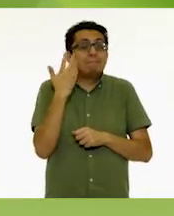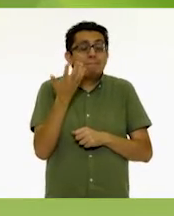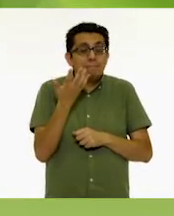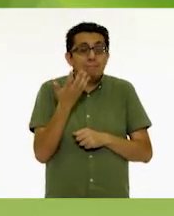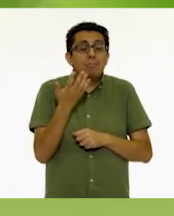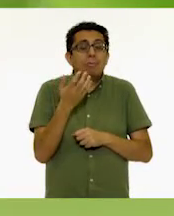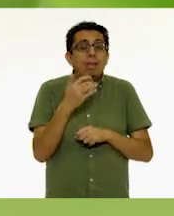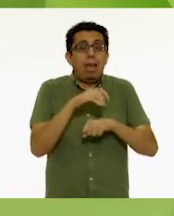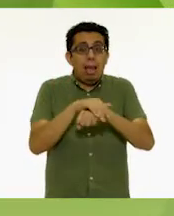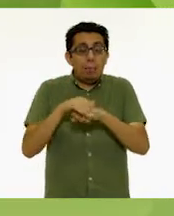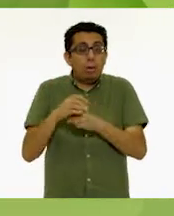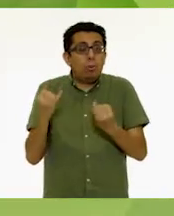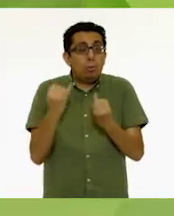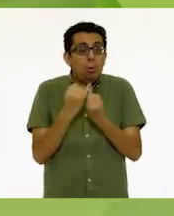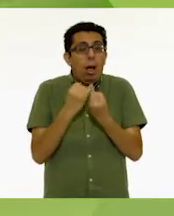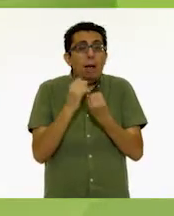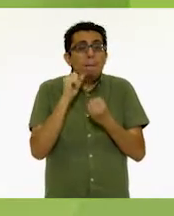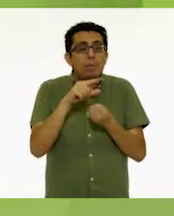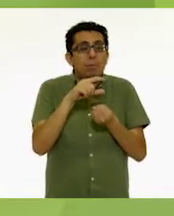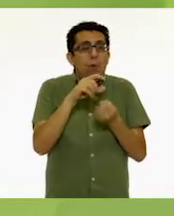mismo número de bloques. ¡Le